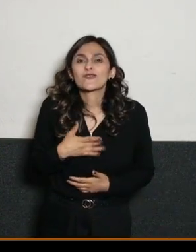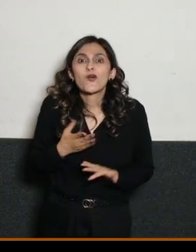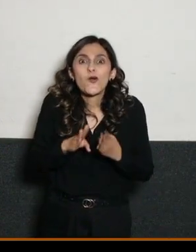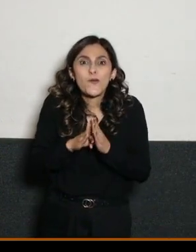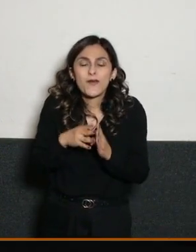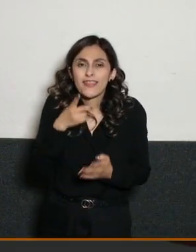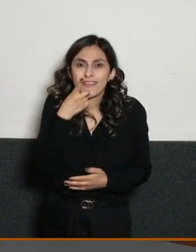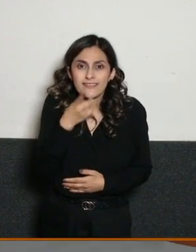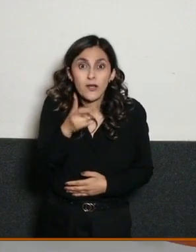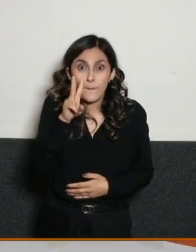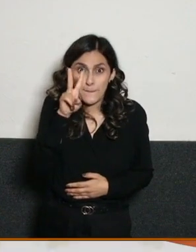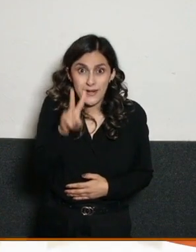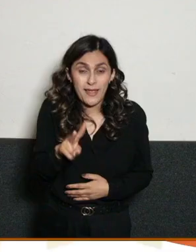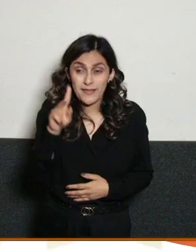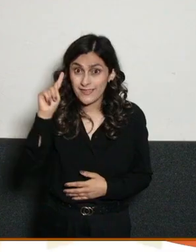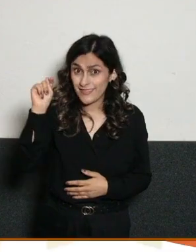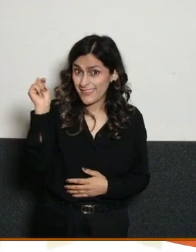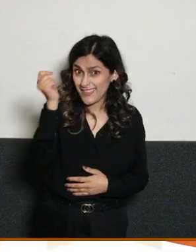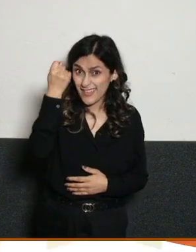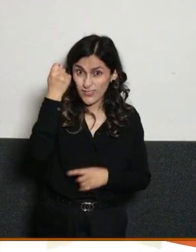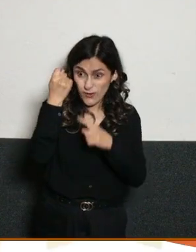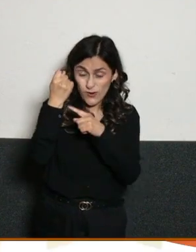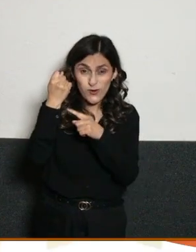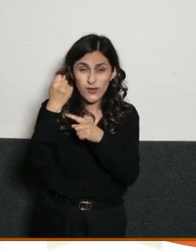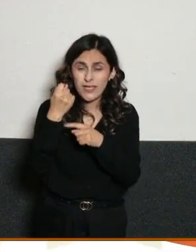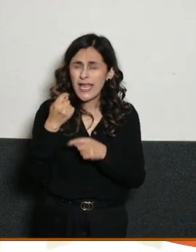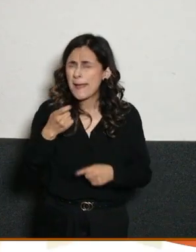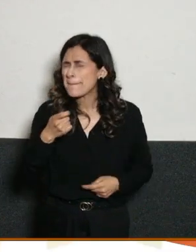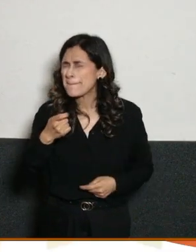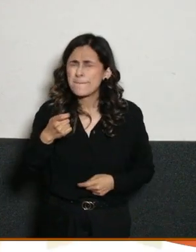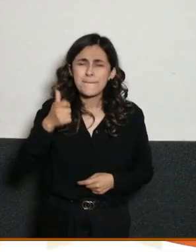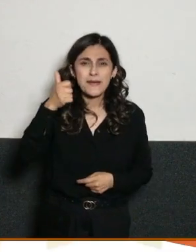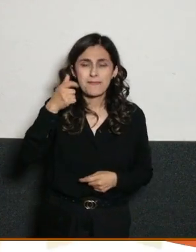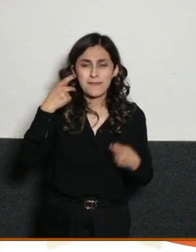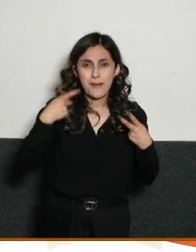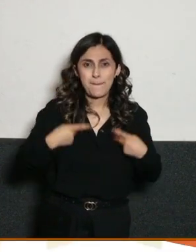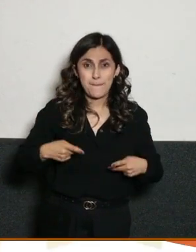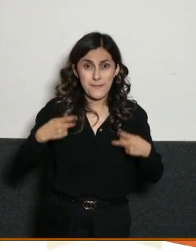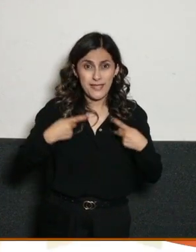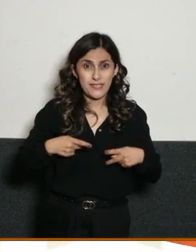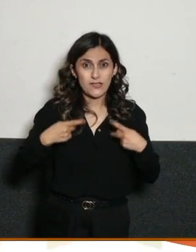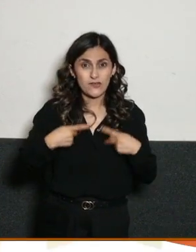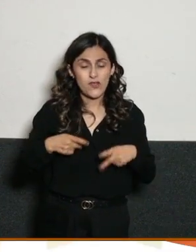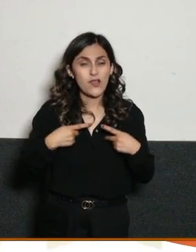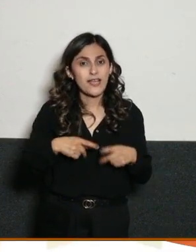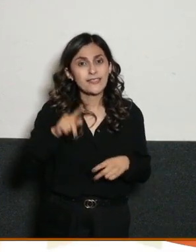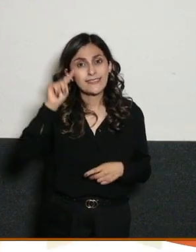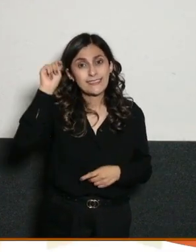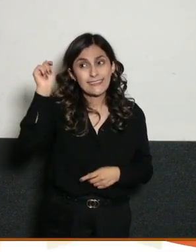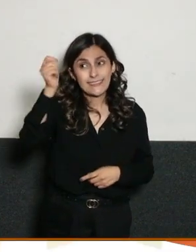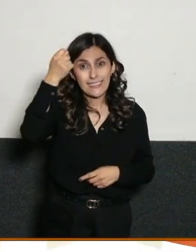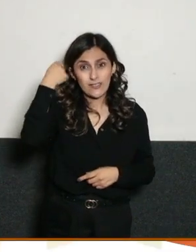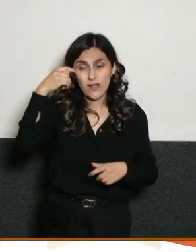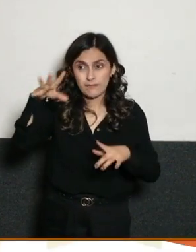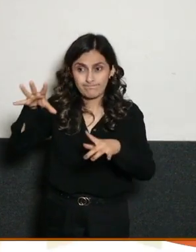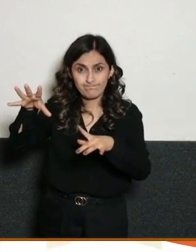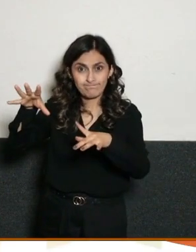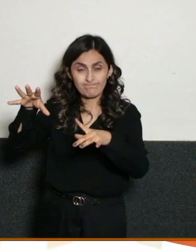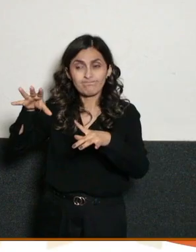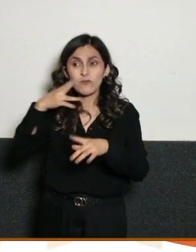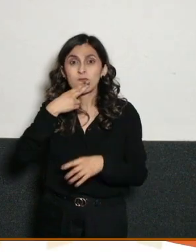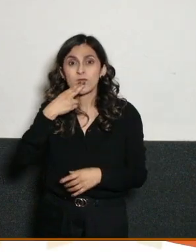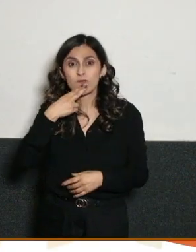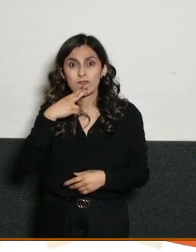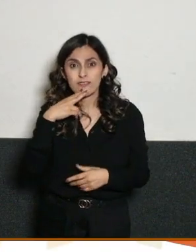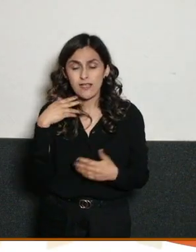sé es que en tecnología, las primeras personas que adoptan una tecnología tienen una ventaja comparativa